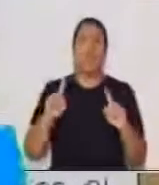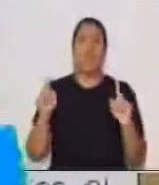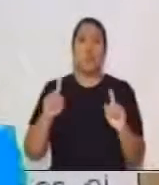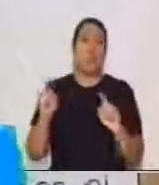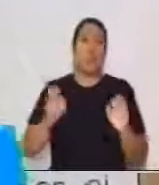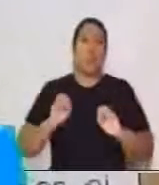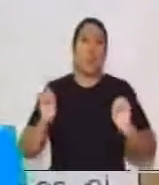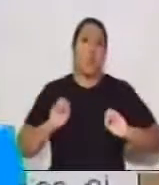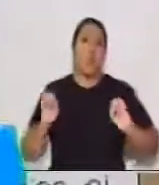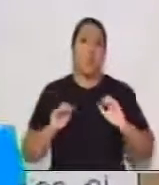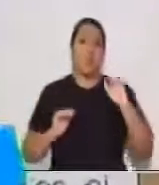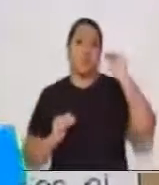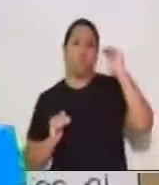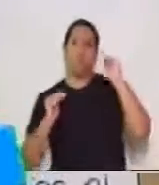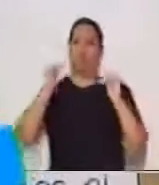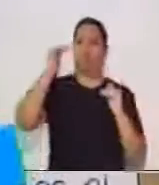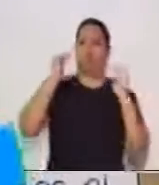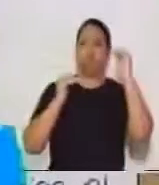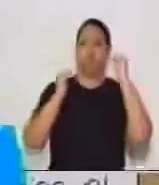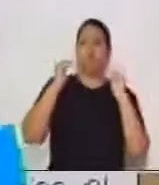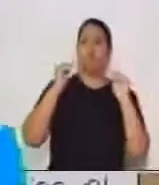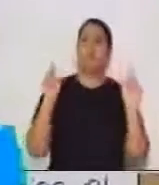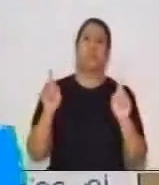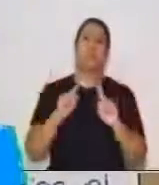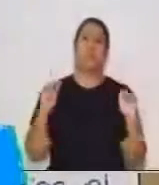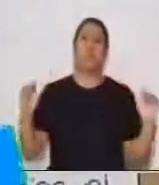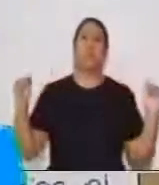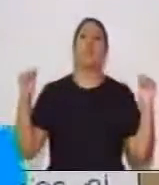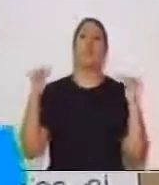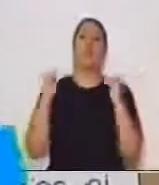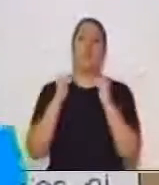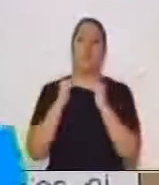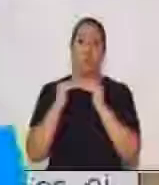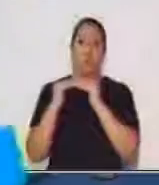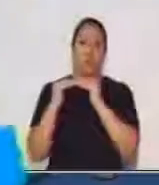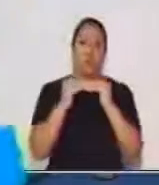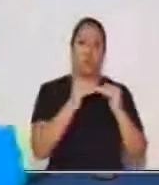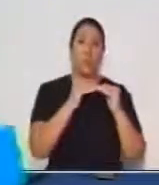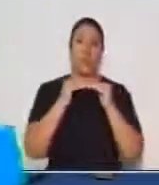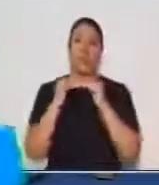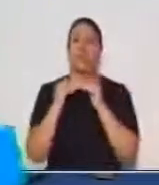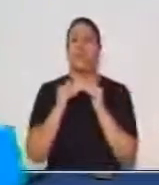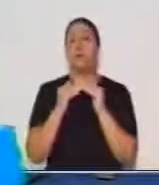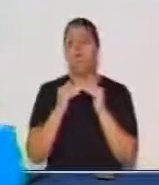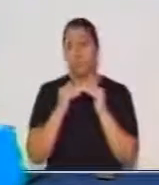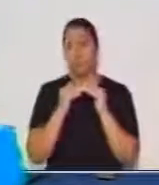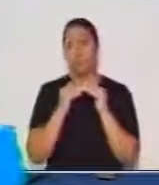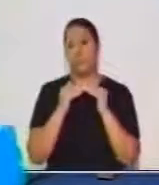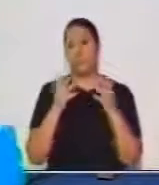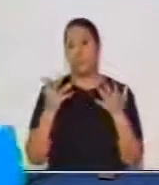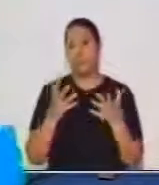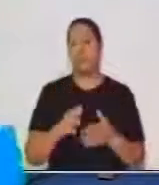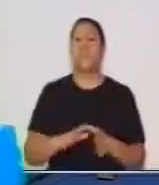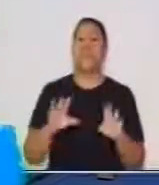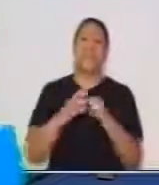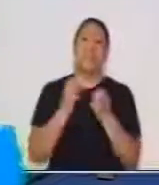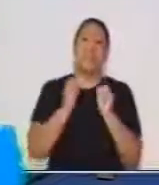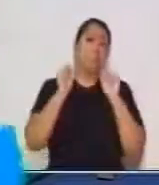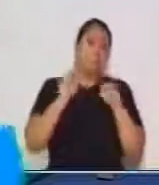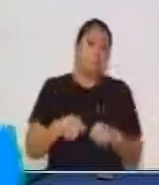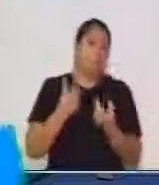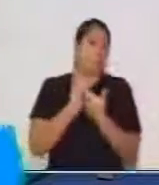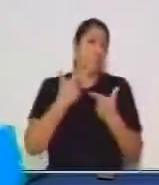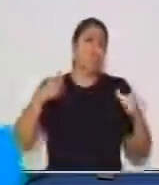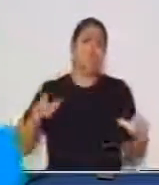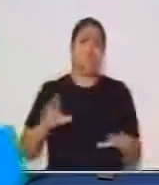al rey le permitía hablar con cada uno sin tener que buscar jerarquía